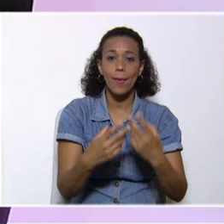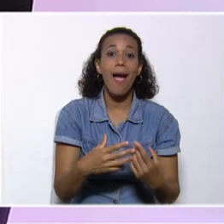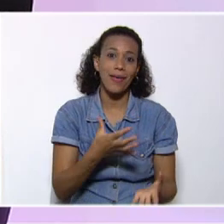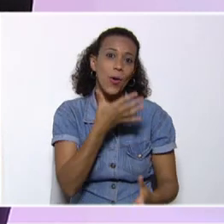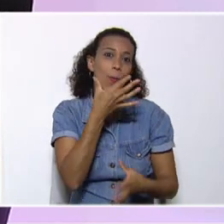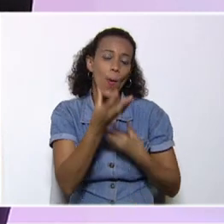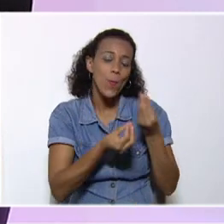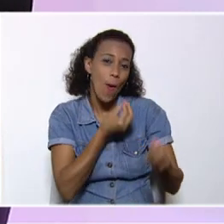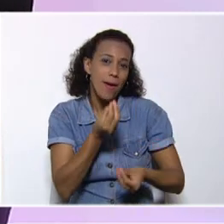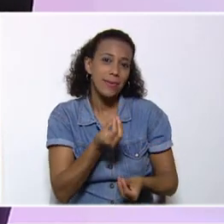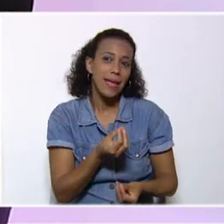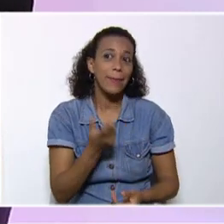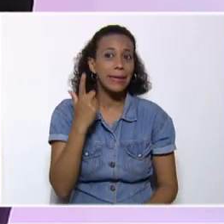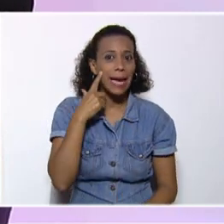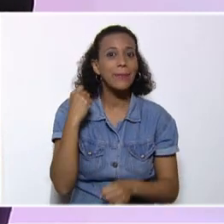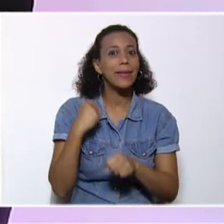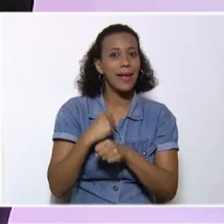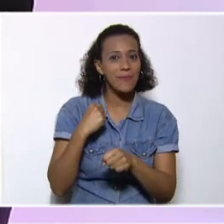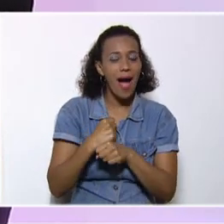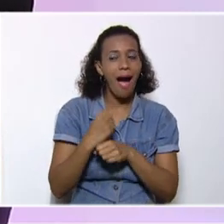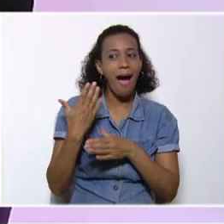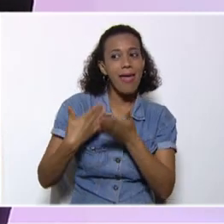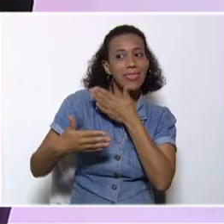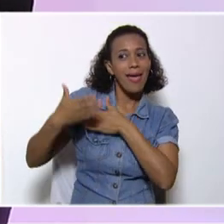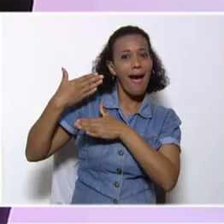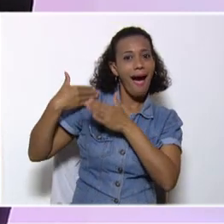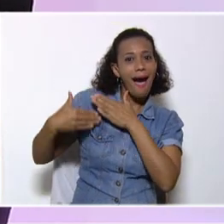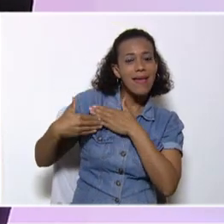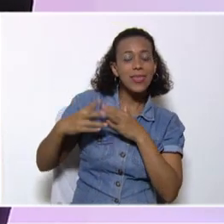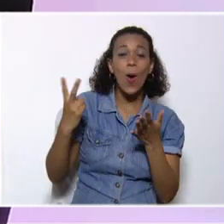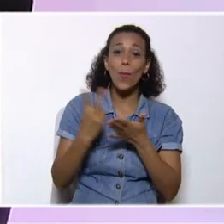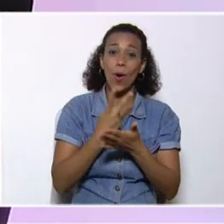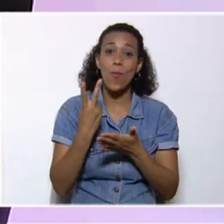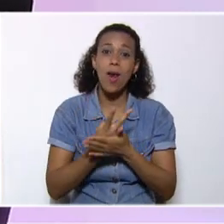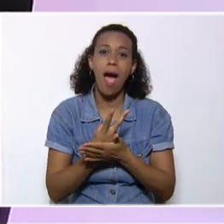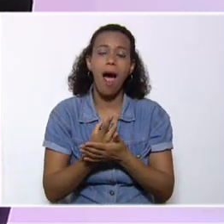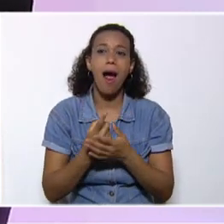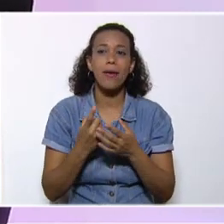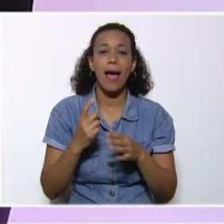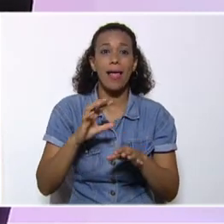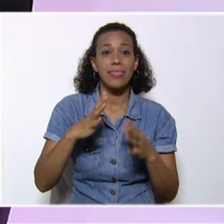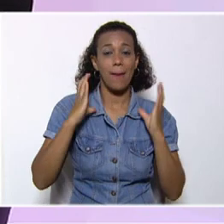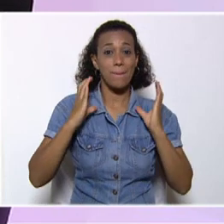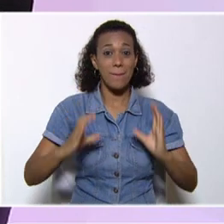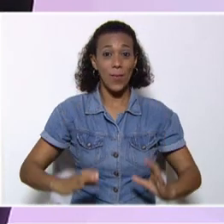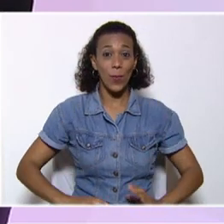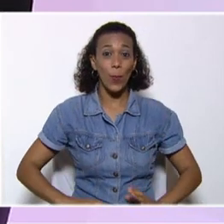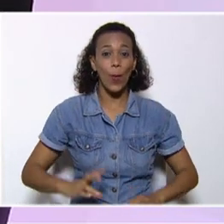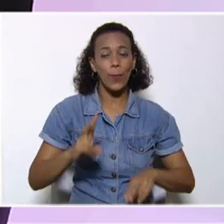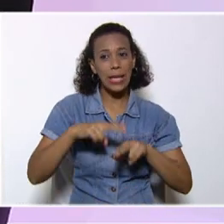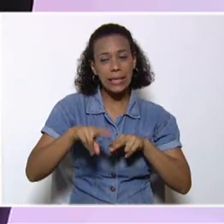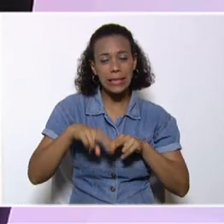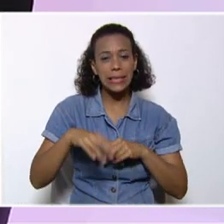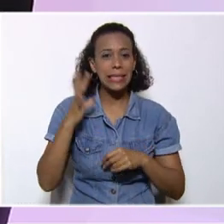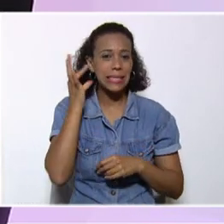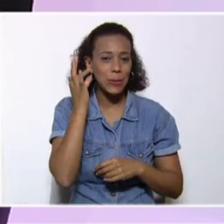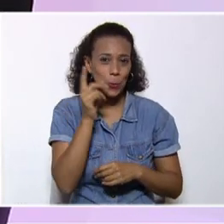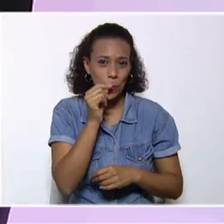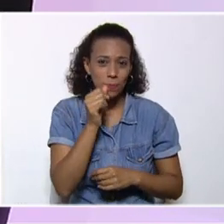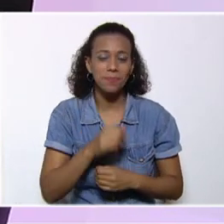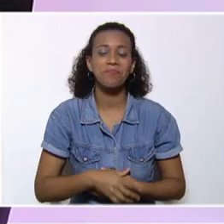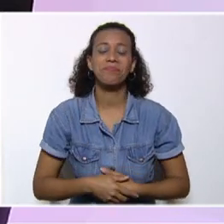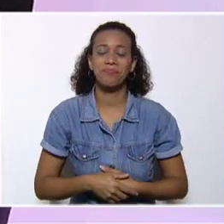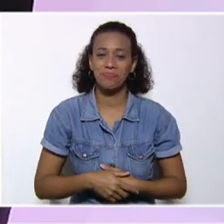lo podemos hacer porque ya estamos trabajando previamente lo que es el vocabulario de las partes del cuerpo de nuestro niño o de nuestra